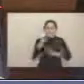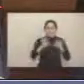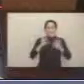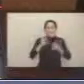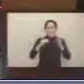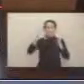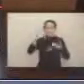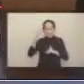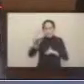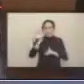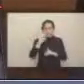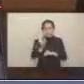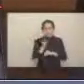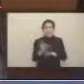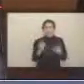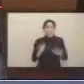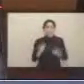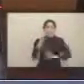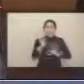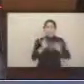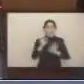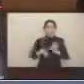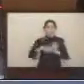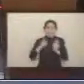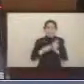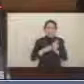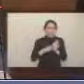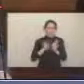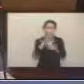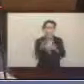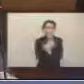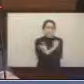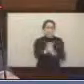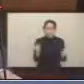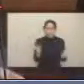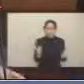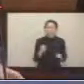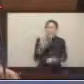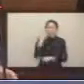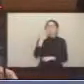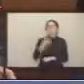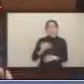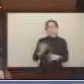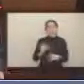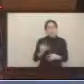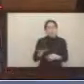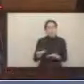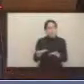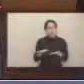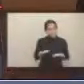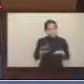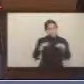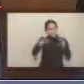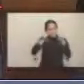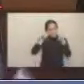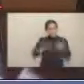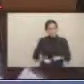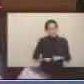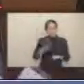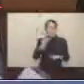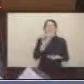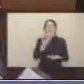conjunto el porcentaje previsto. También es cierto que no se nos ha ayudado mucho en esto. Verá, por